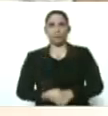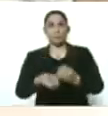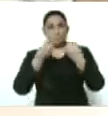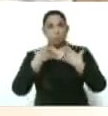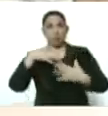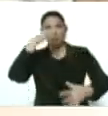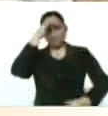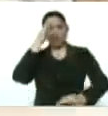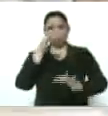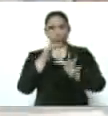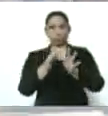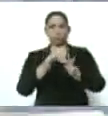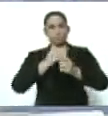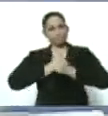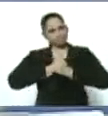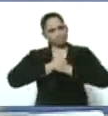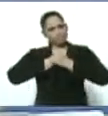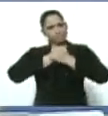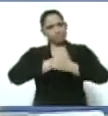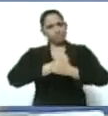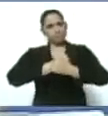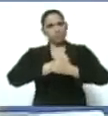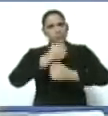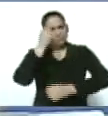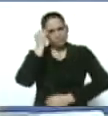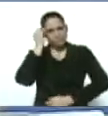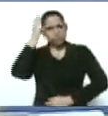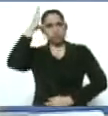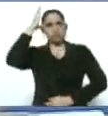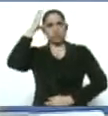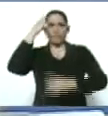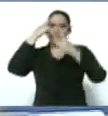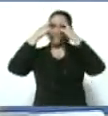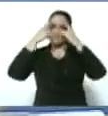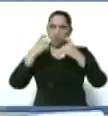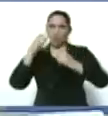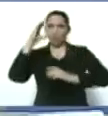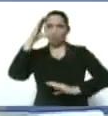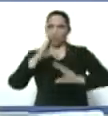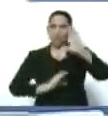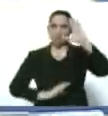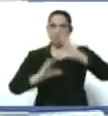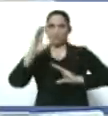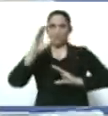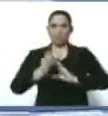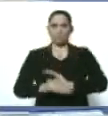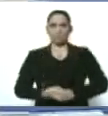fe, con amor, con capacidad profesional y científica,